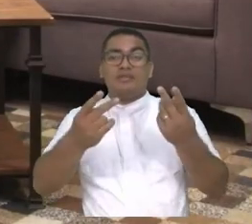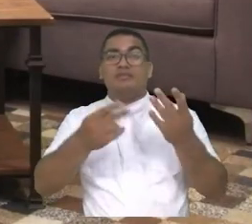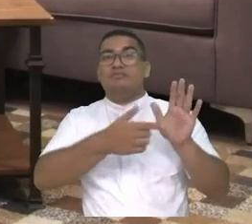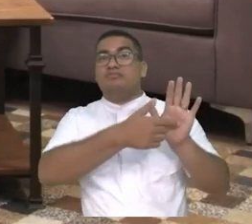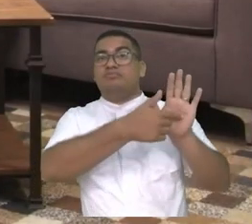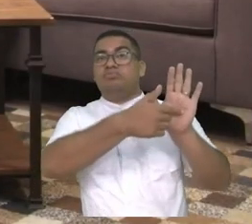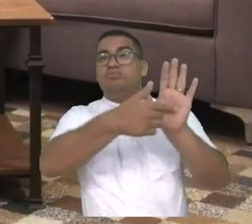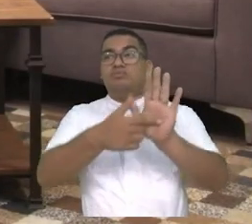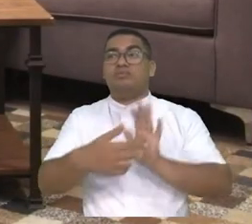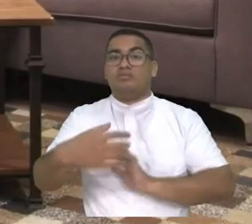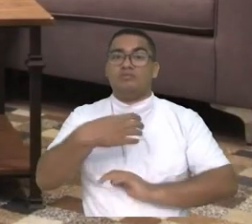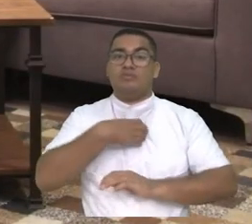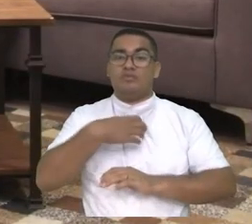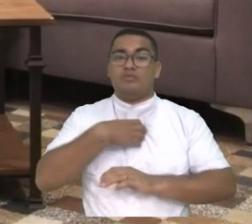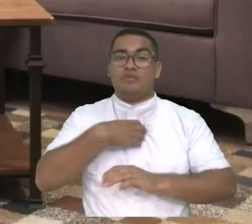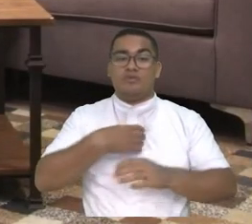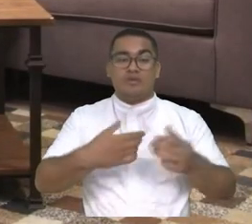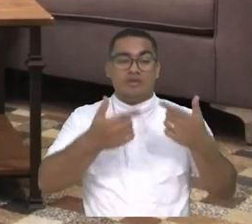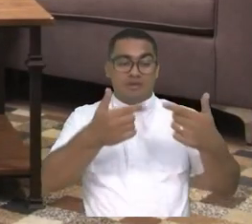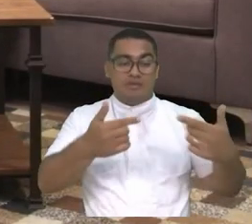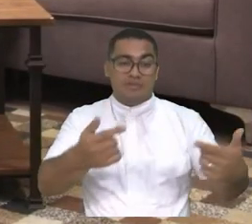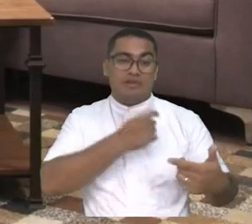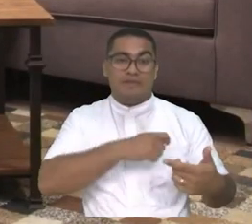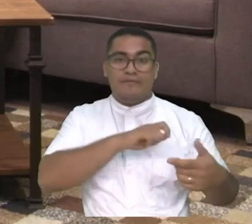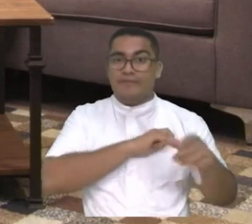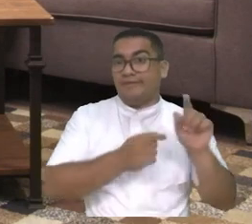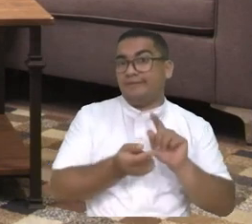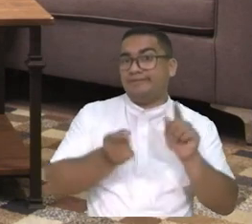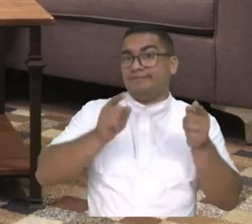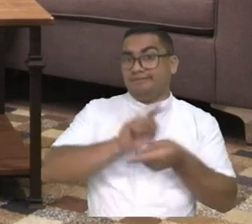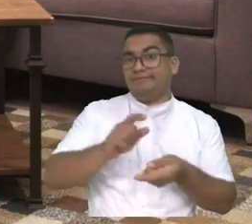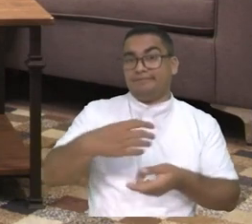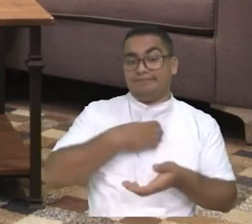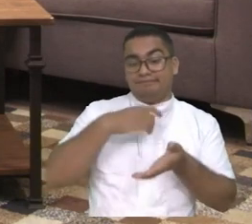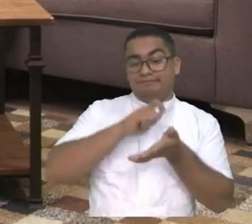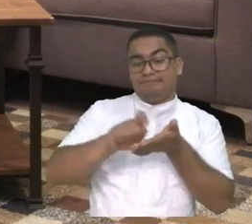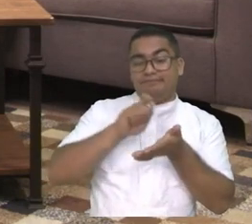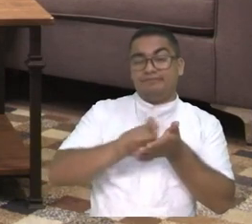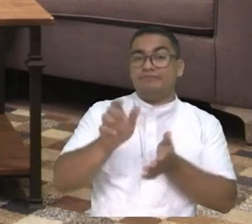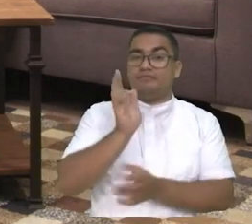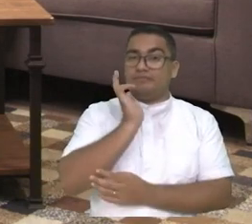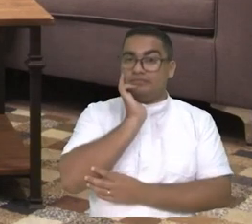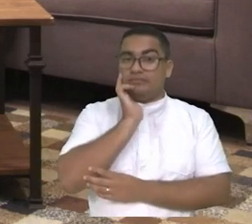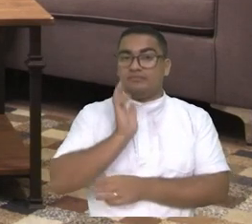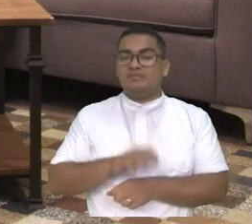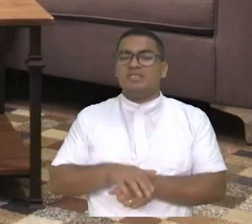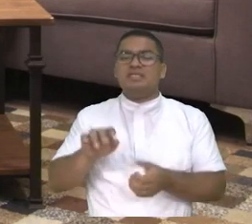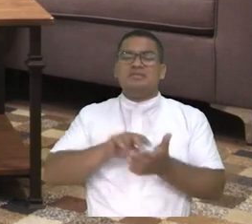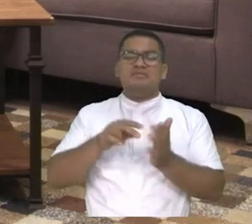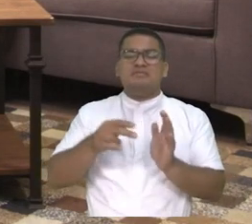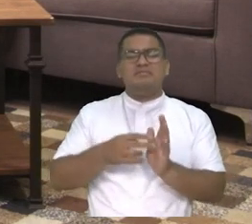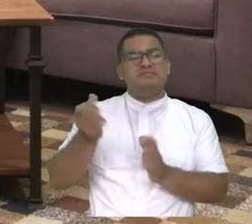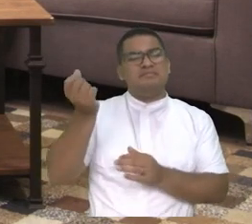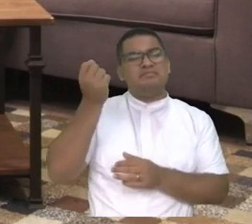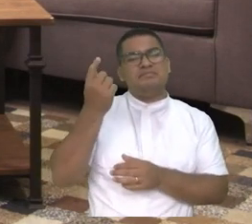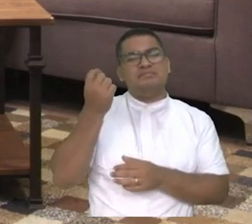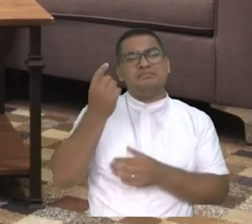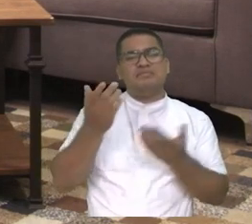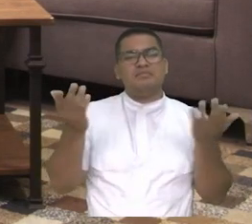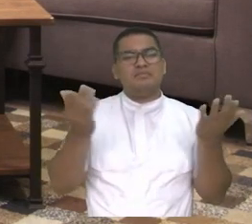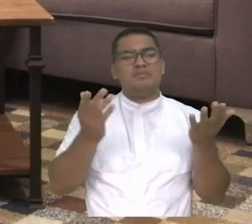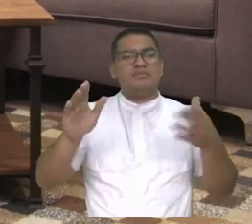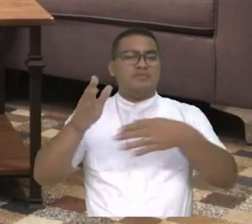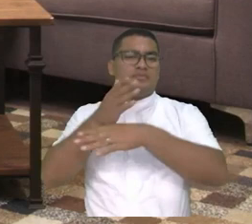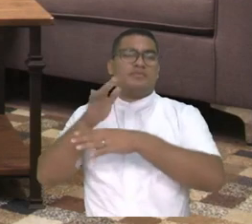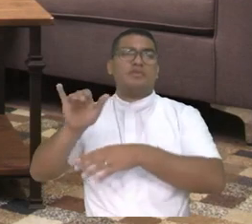príncipe, precisamente como el reformador, como el libertador de la letra castellana. Entender esa trayectoria y esos